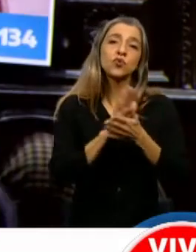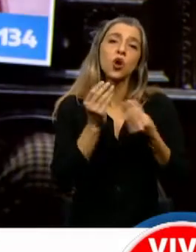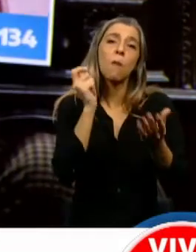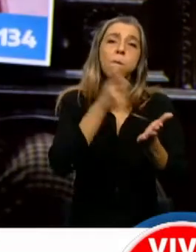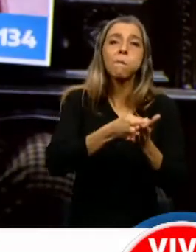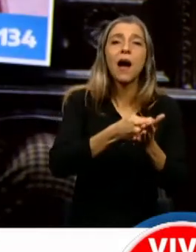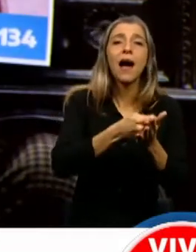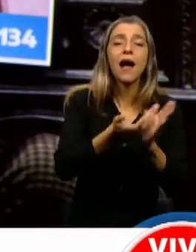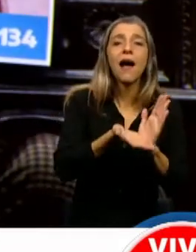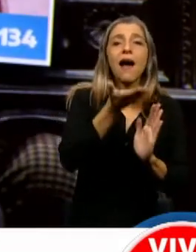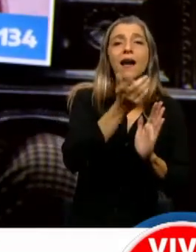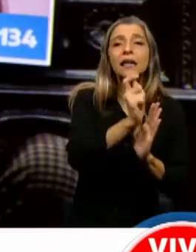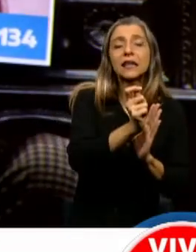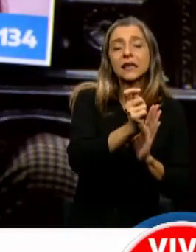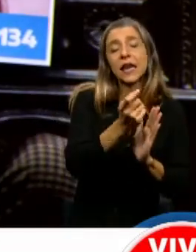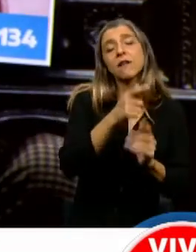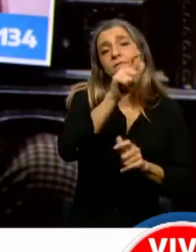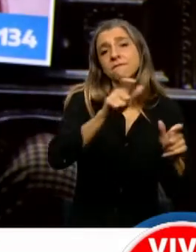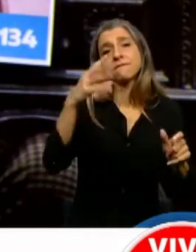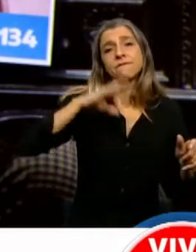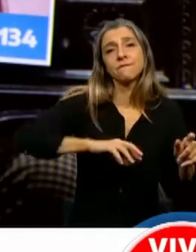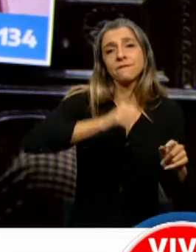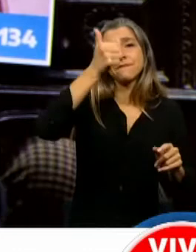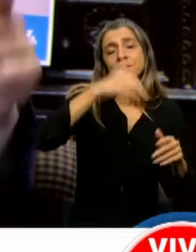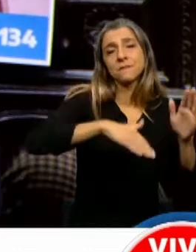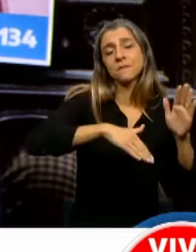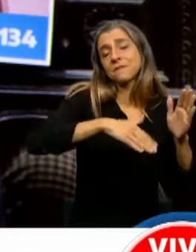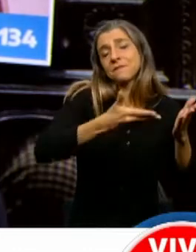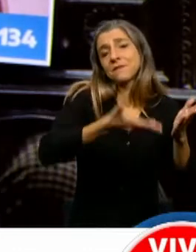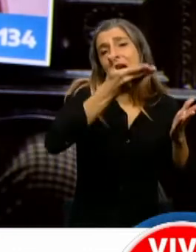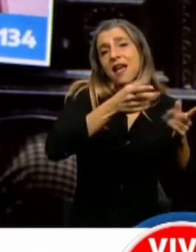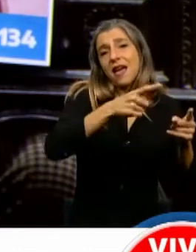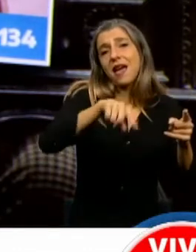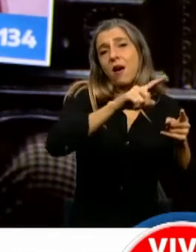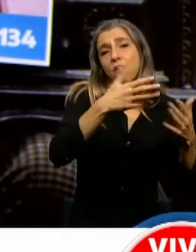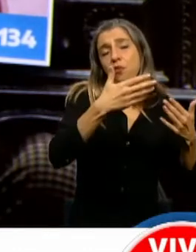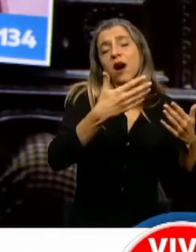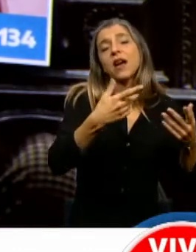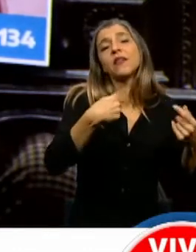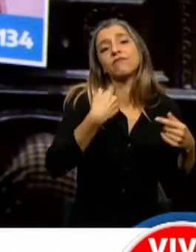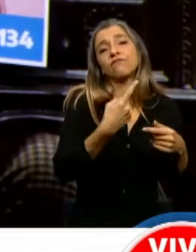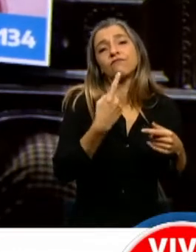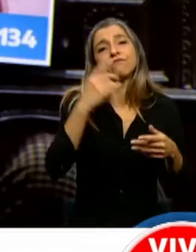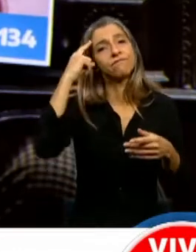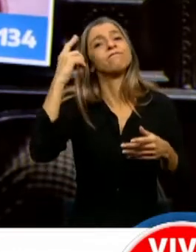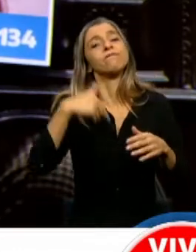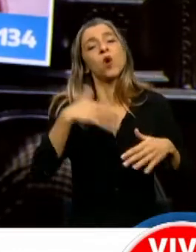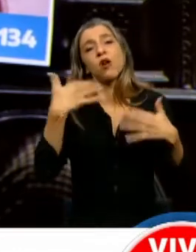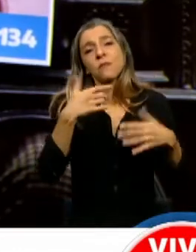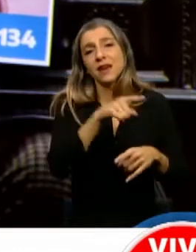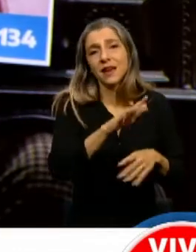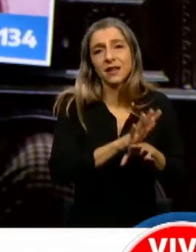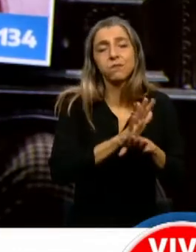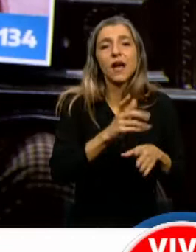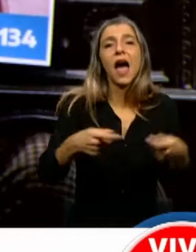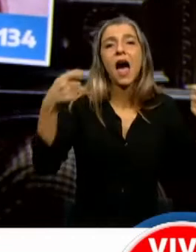capacidad contributiva. Y por eso en este Congreso fuimos con un aporte solidario sobre las grandes fortunas.